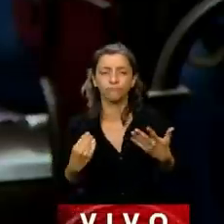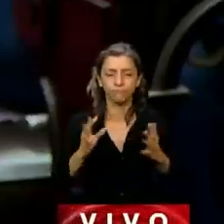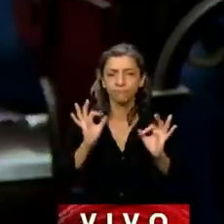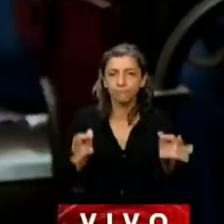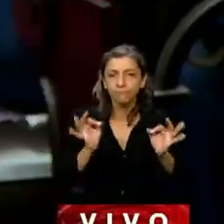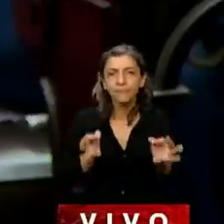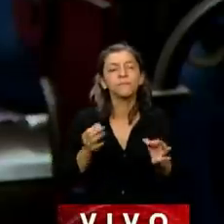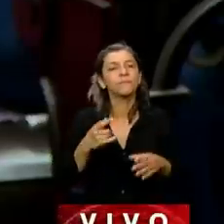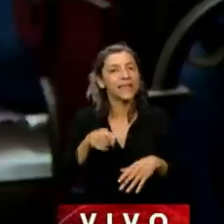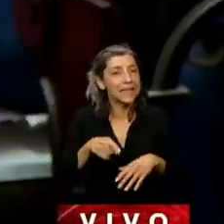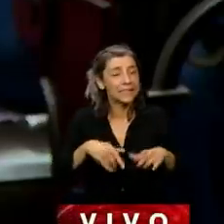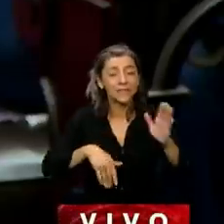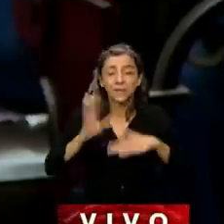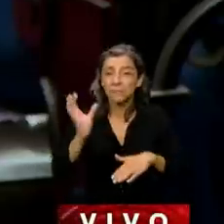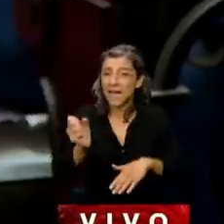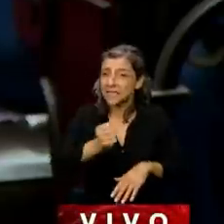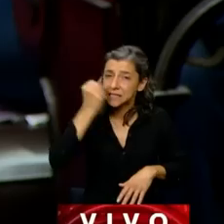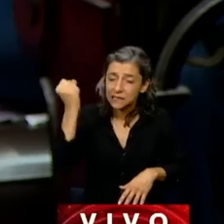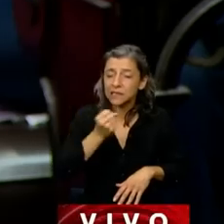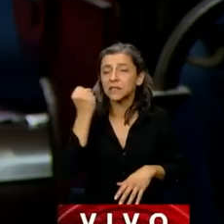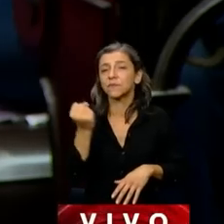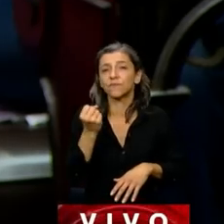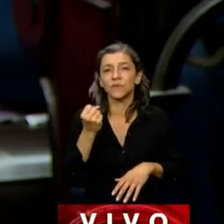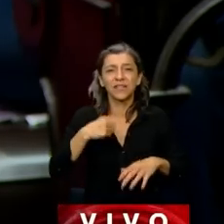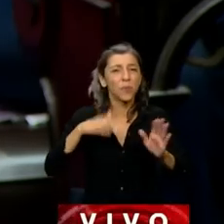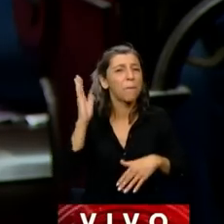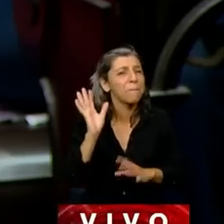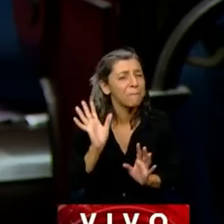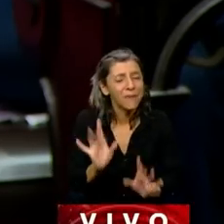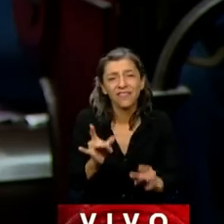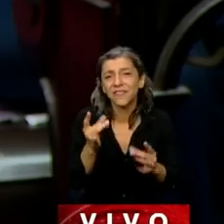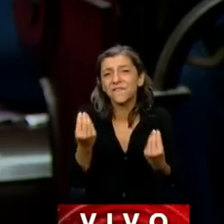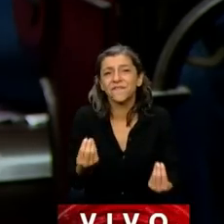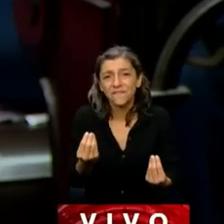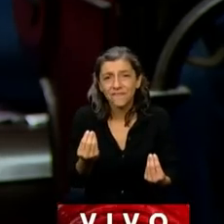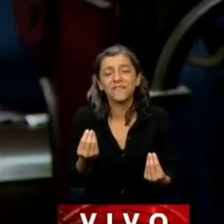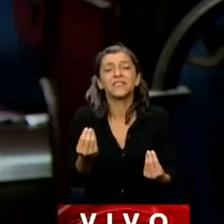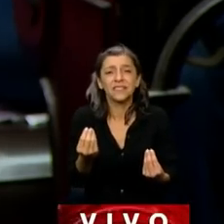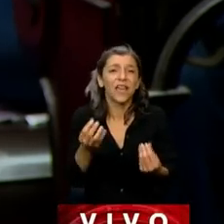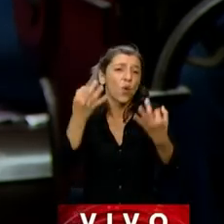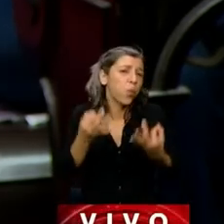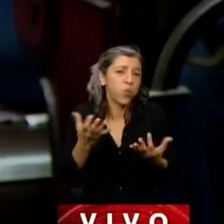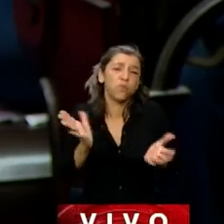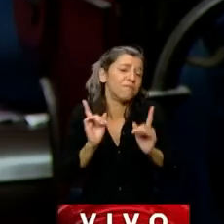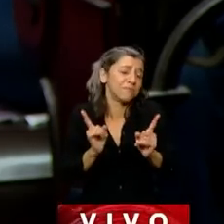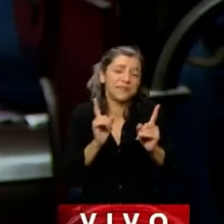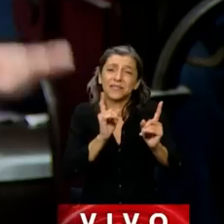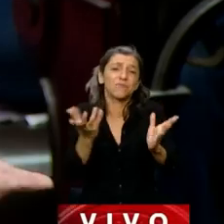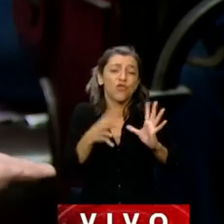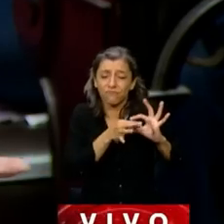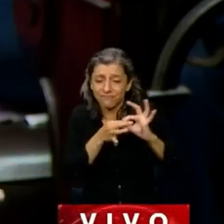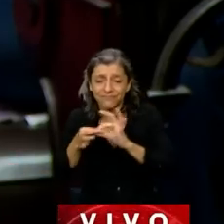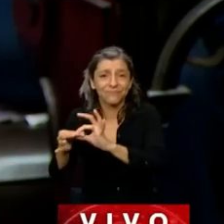uno de los desafíos mayores, de las mayores dificultades, es justamente la coordinación de